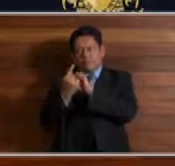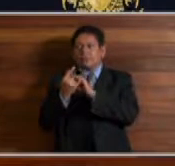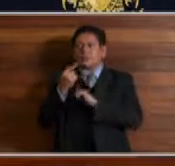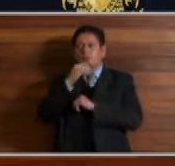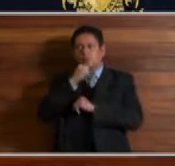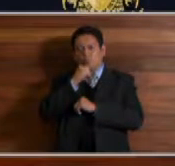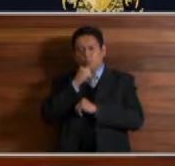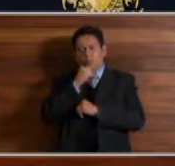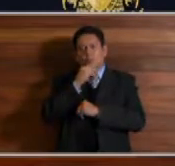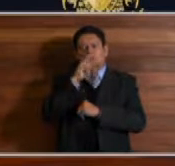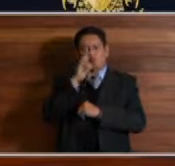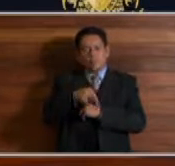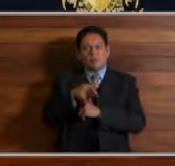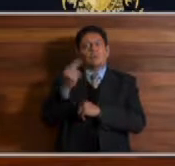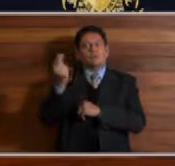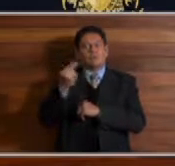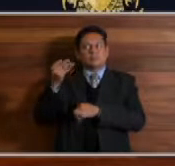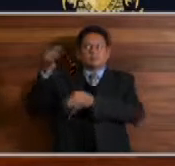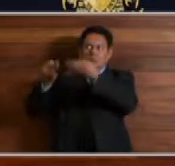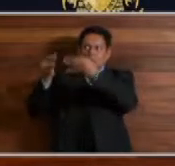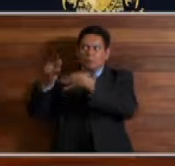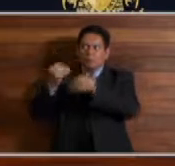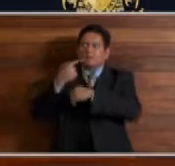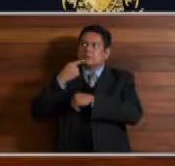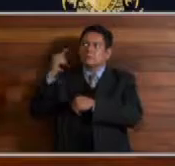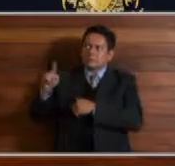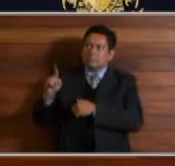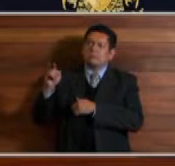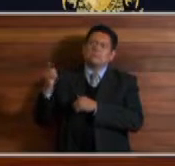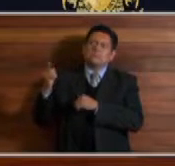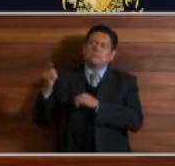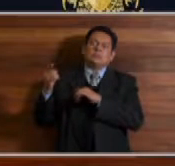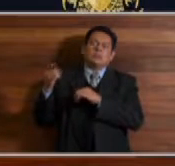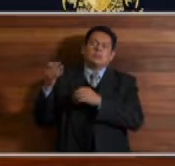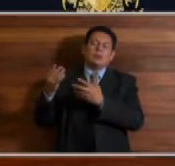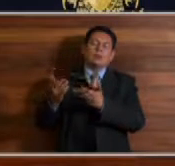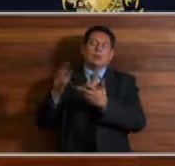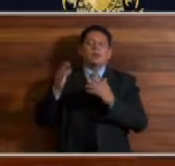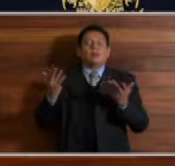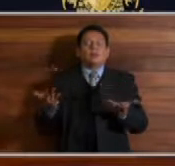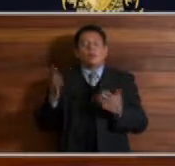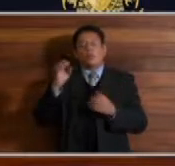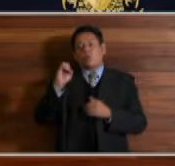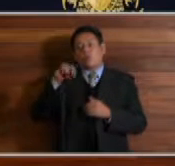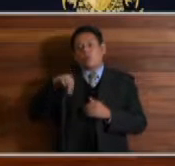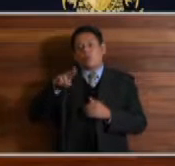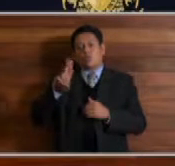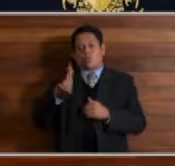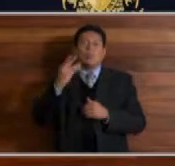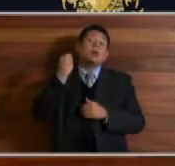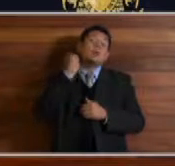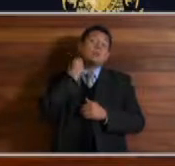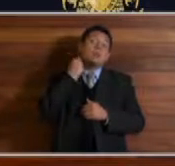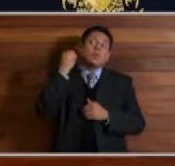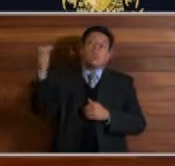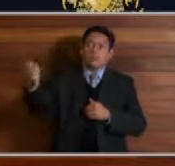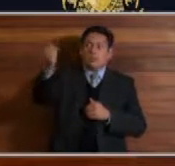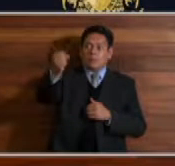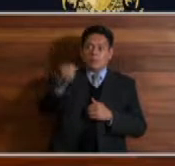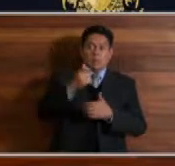¿no? Lo que hicimos es que la ONU pagó el abogado